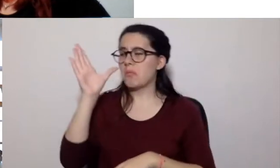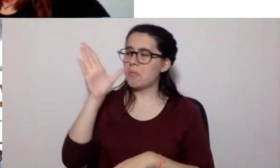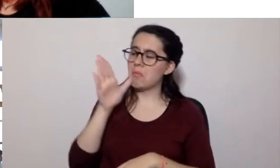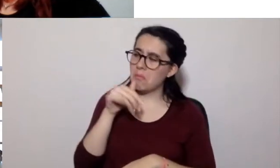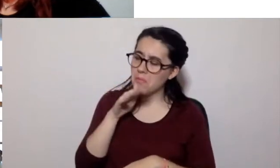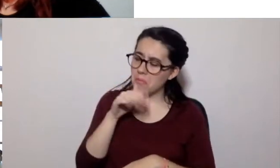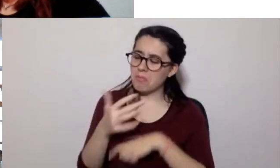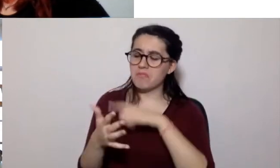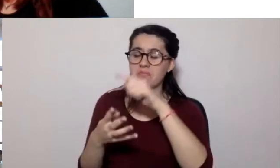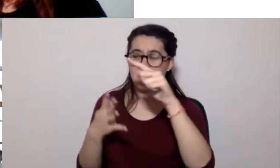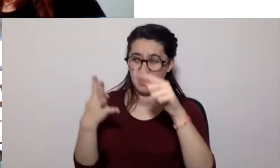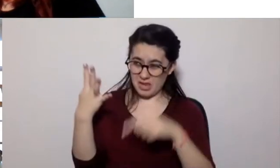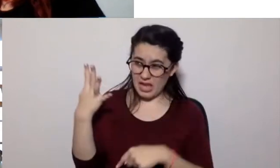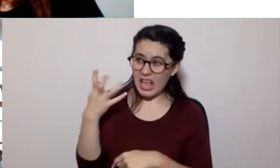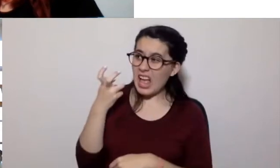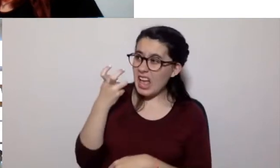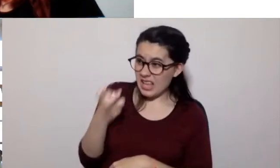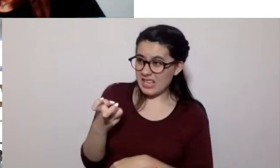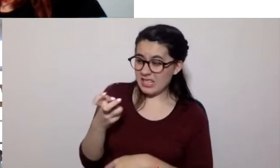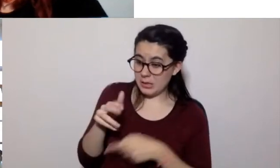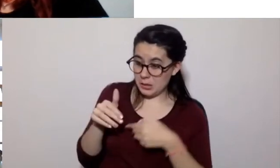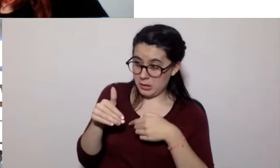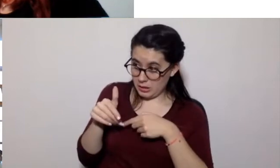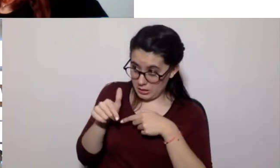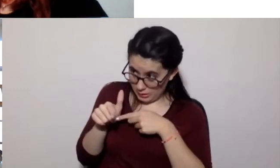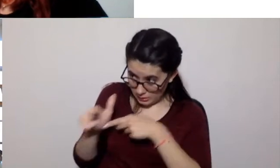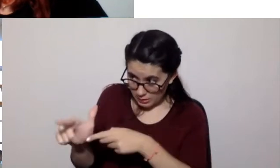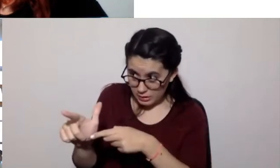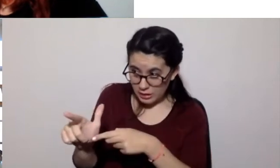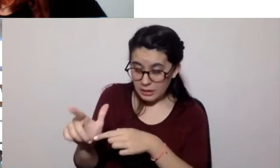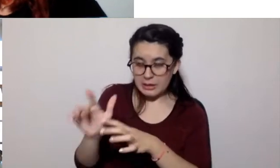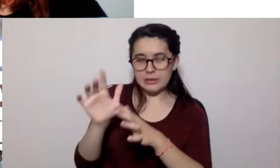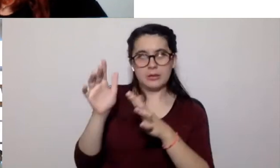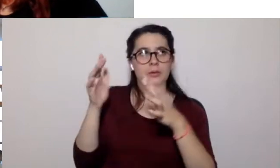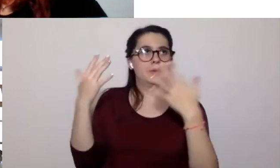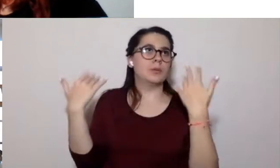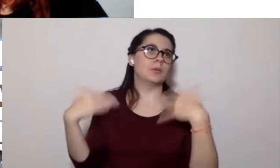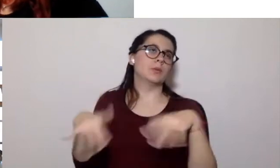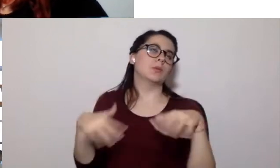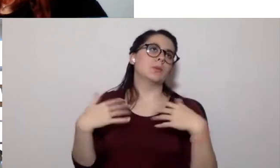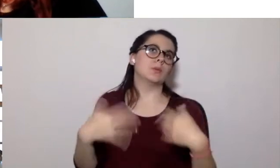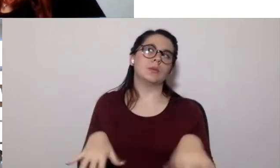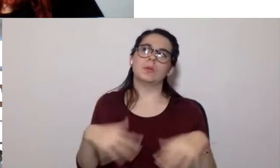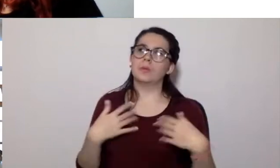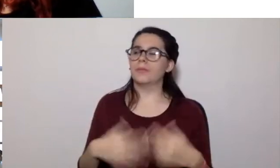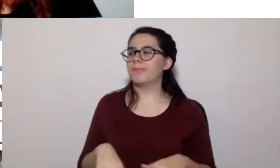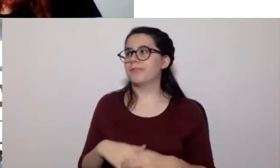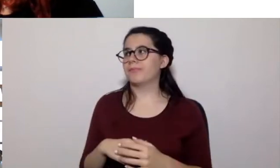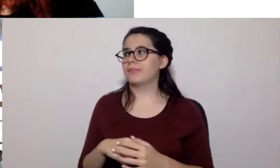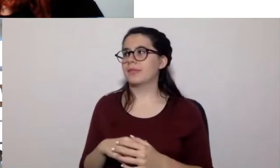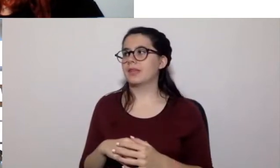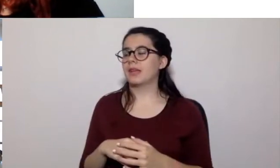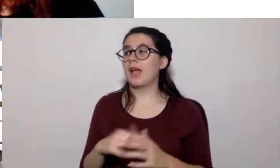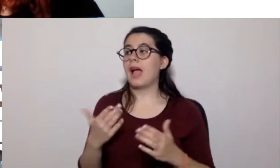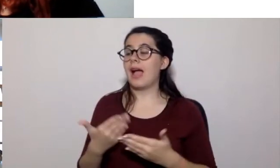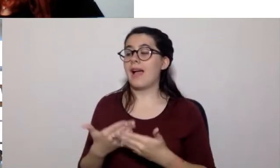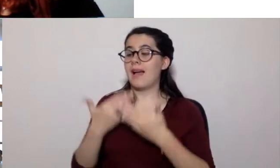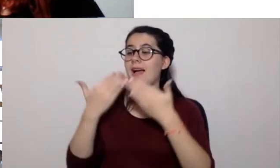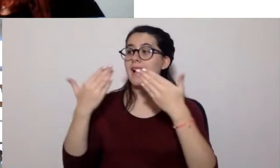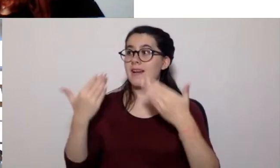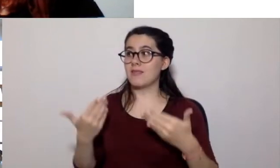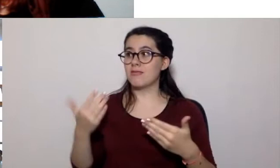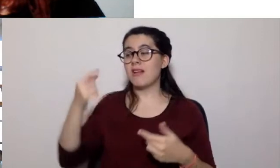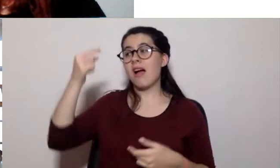este autoestrés sigue, entonces nos vamos a la parte de mental, ¿no?